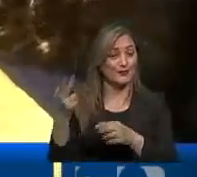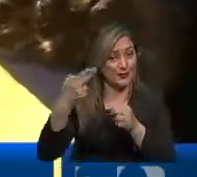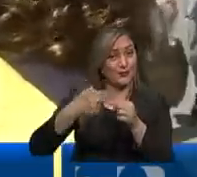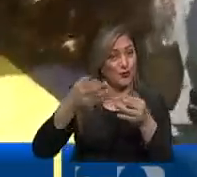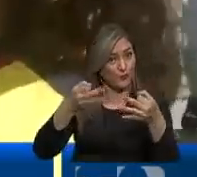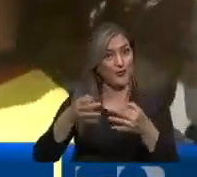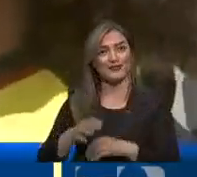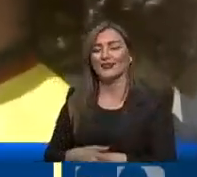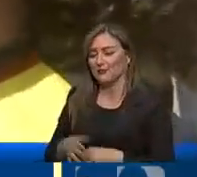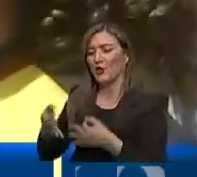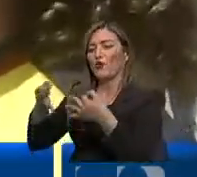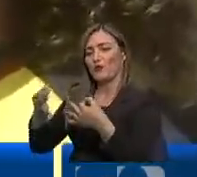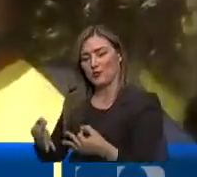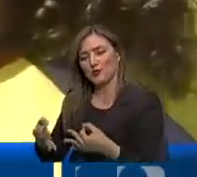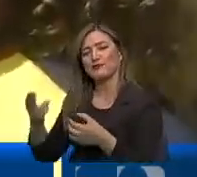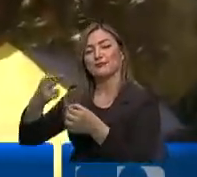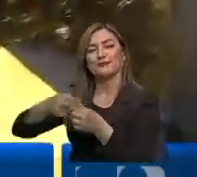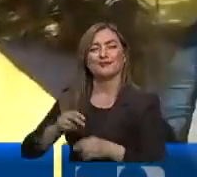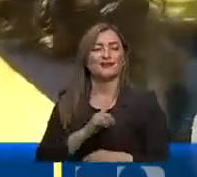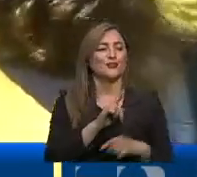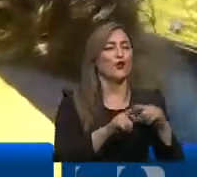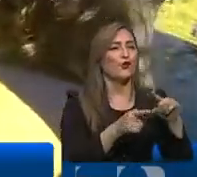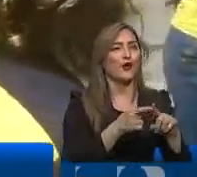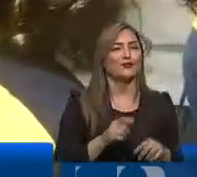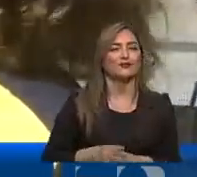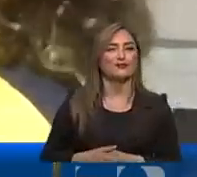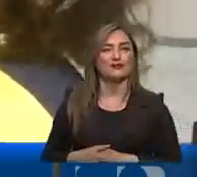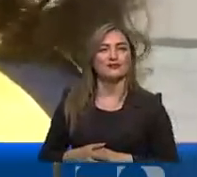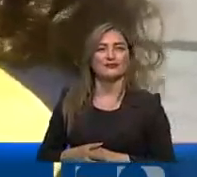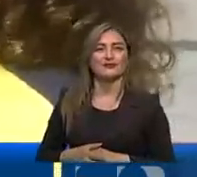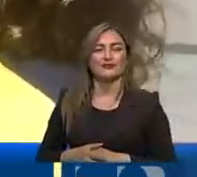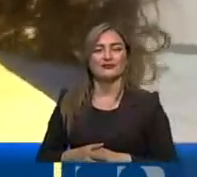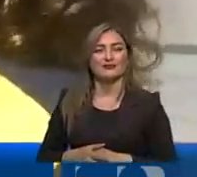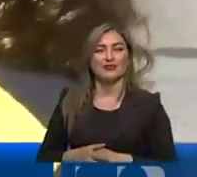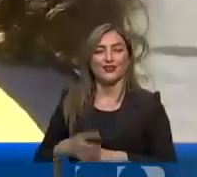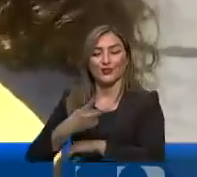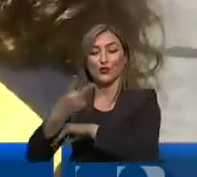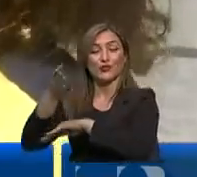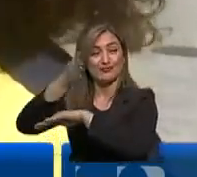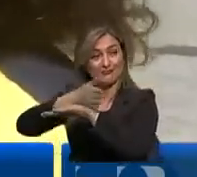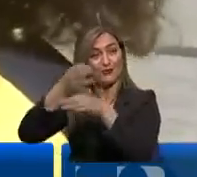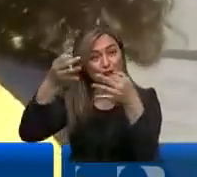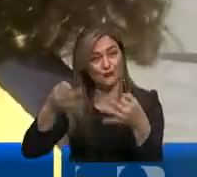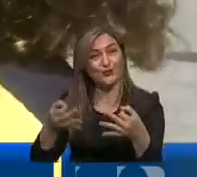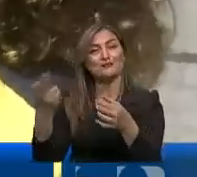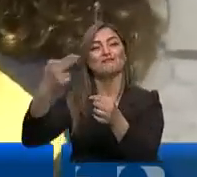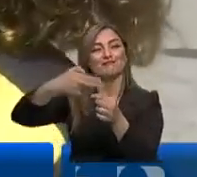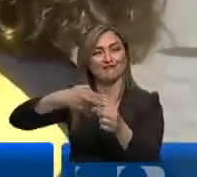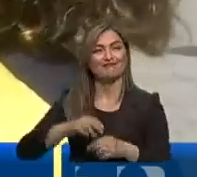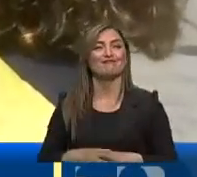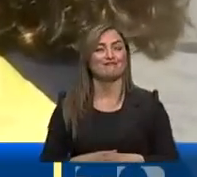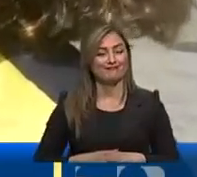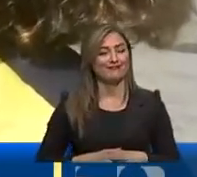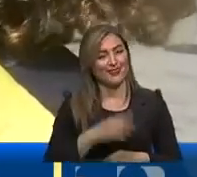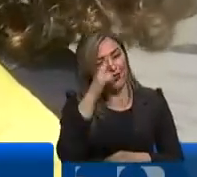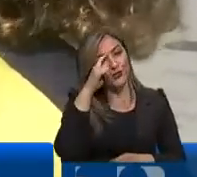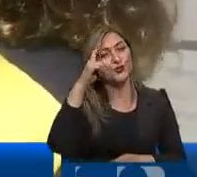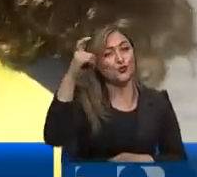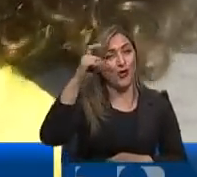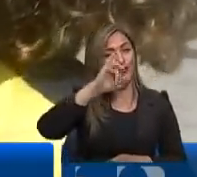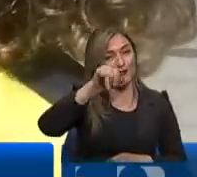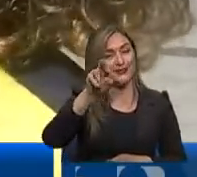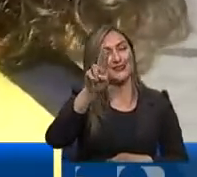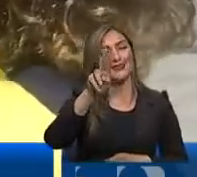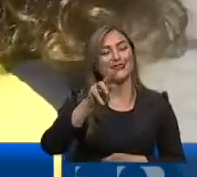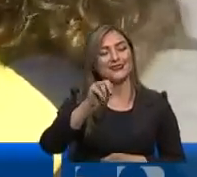¿le confirmó? Sí, ya me lo confirmó. ¿Cuándo le confirmó? Hace 2 días. 2 días le confirmó que era titular. El sueño de Jeremy, ¿no?